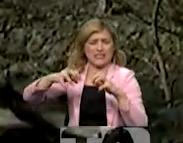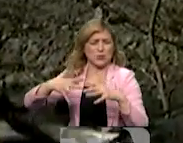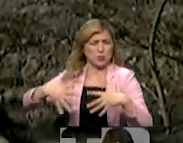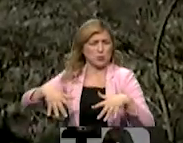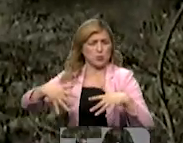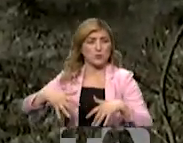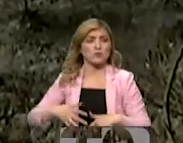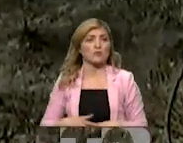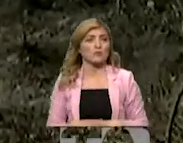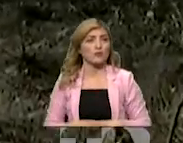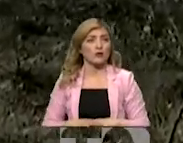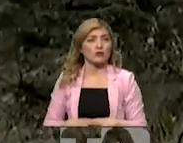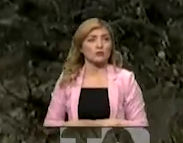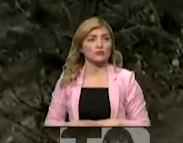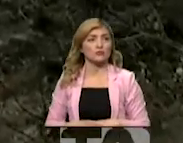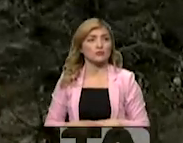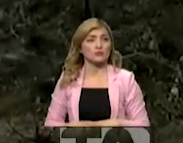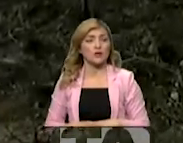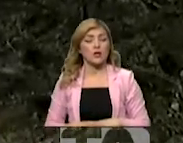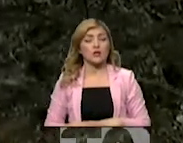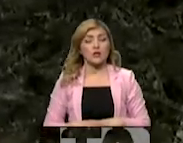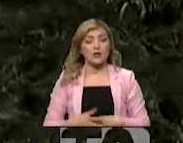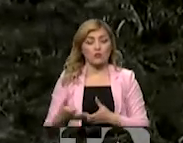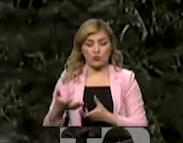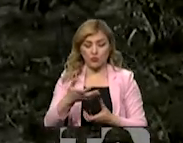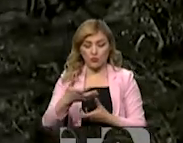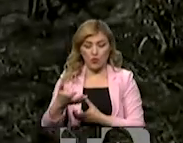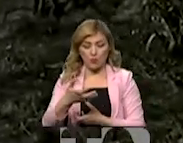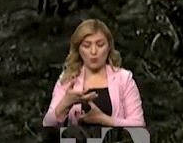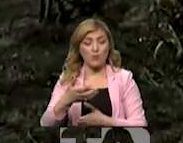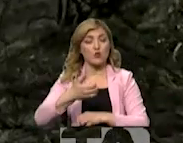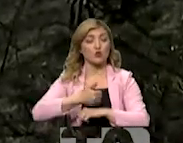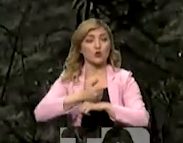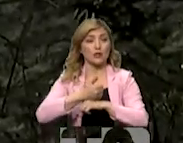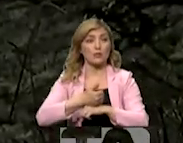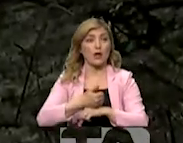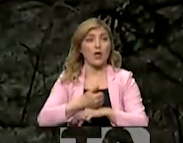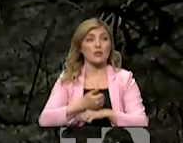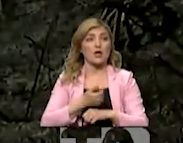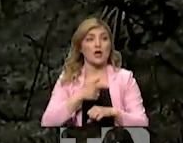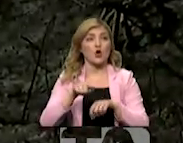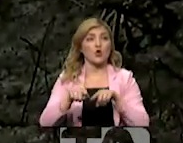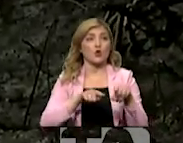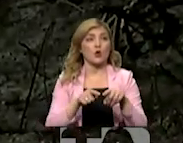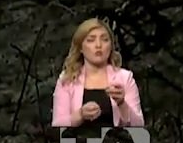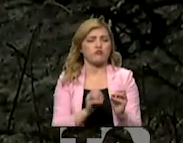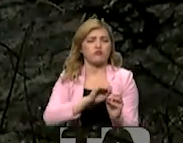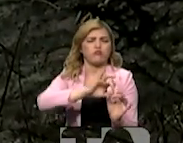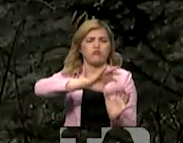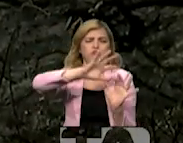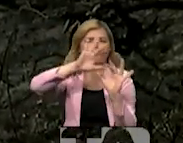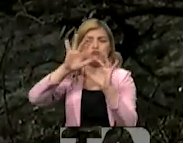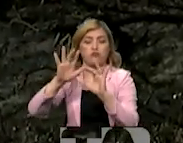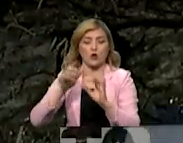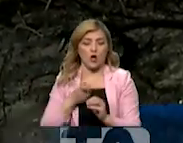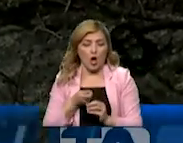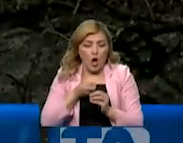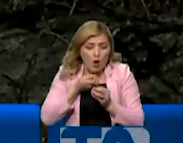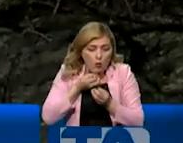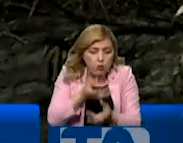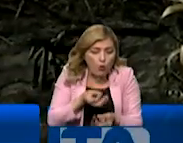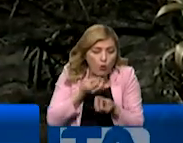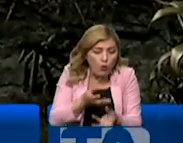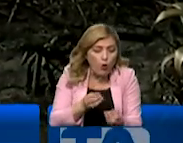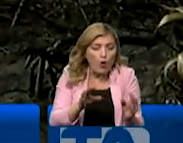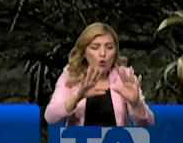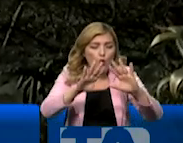bomberos de la capital realiza tareas de sofocamiento en esta parte donde todavía hay pequeñas humaredas por este lado